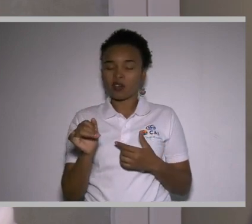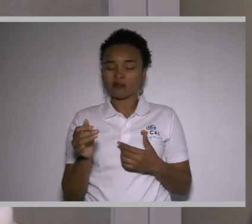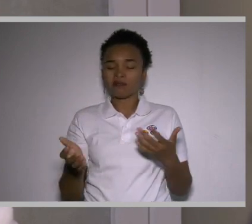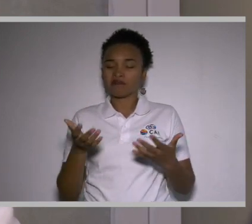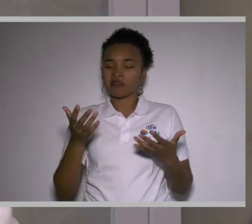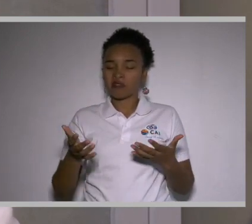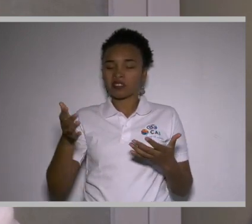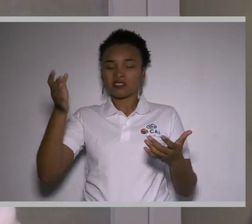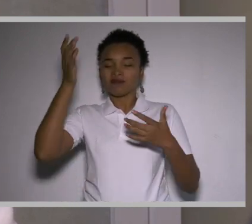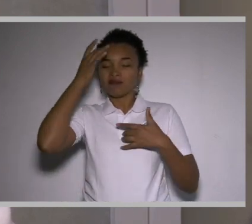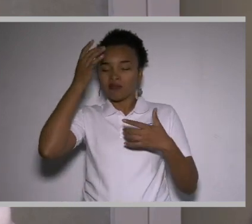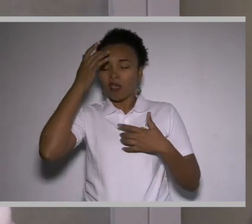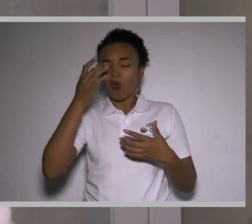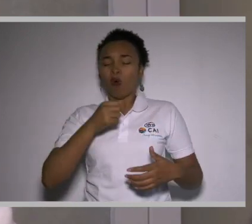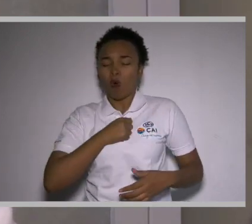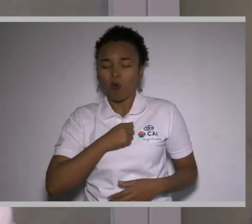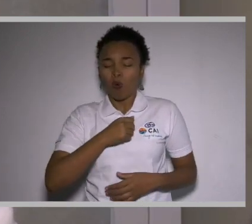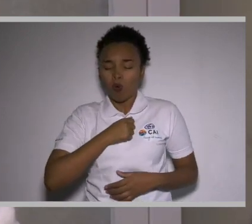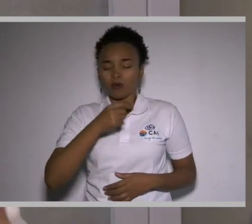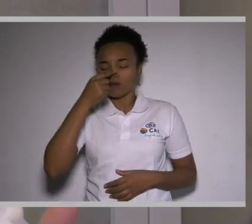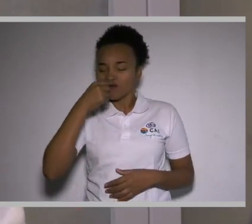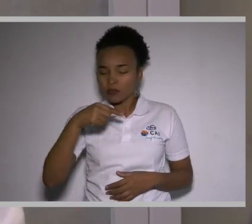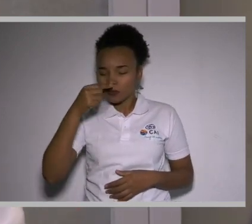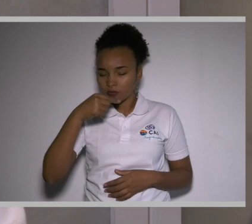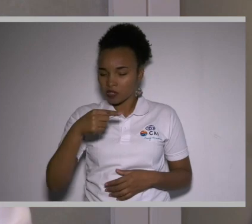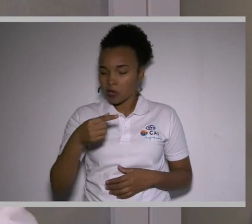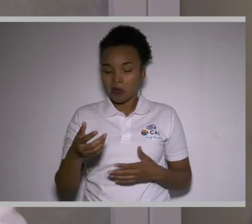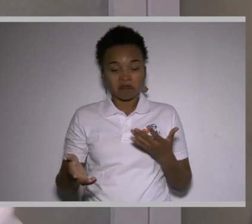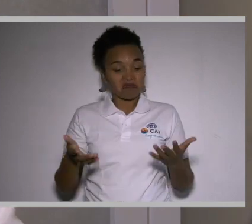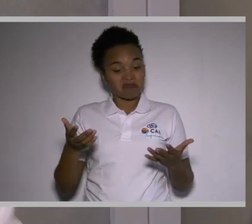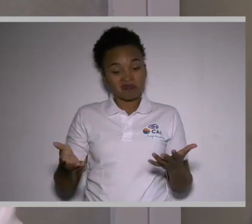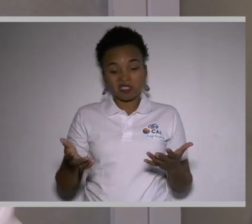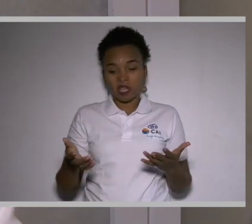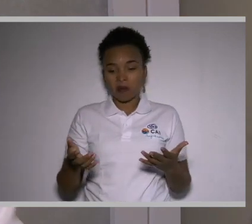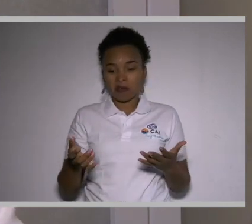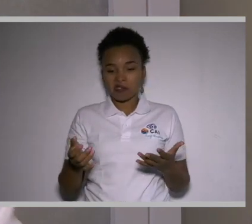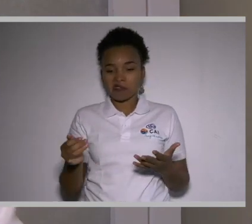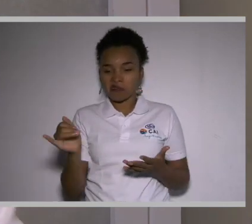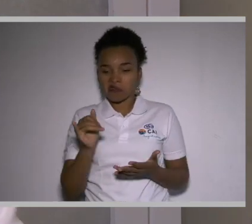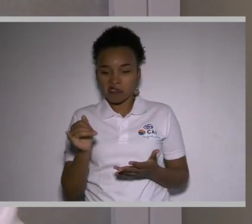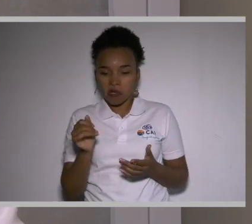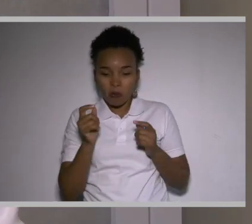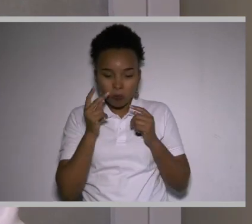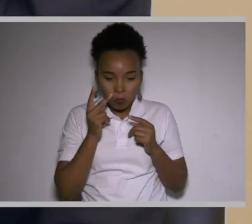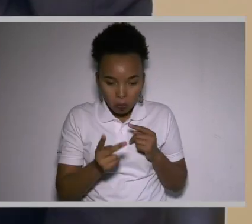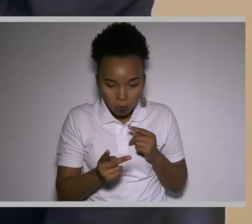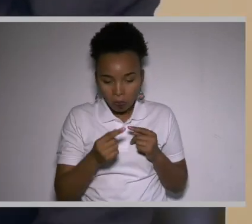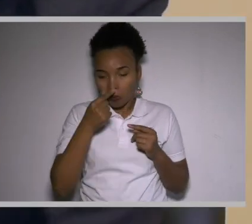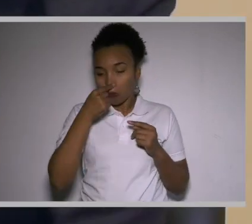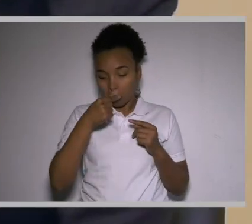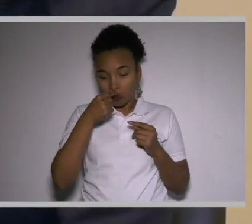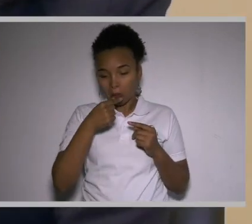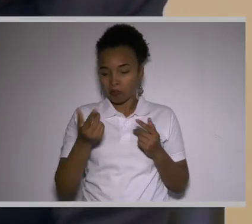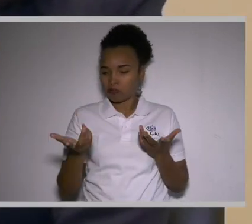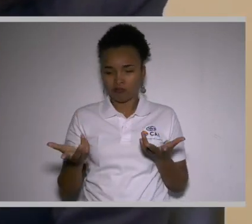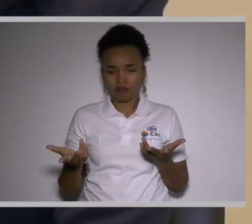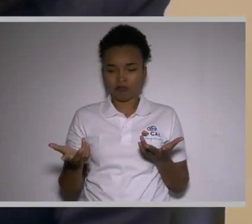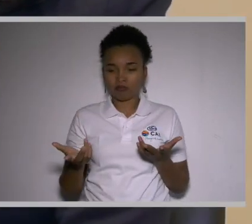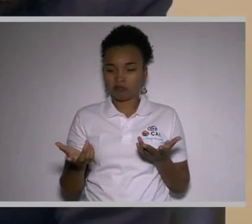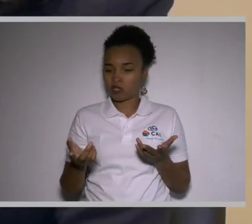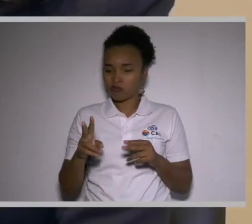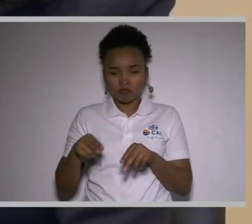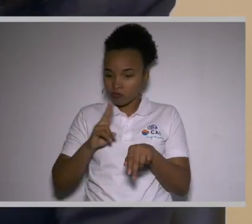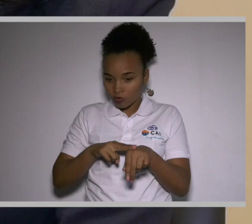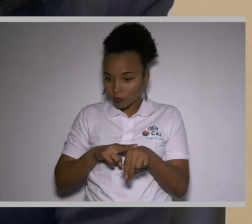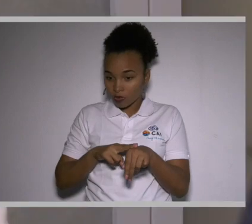catarrales, entonces nos hace el diagnóstico en conjunto con las imágenes de que el paciente tiene una adenoiditis. ¿Cuál es la sintomatología